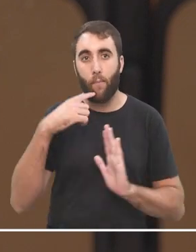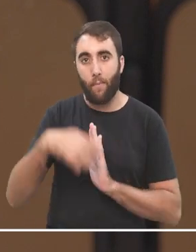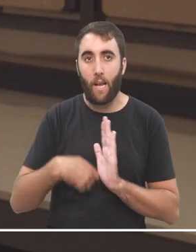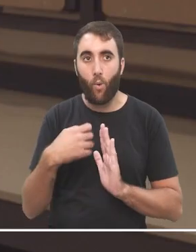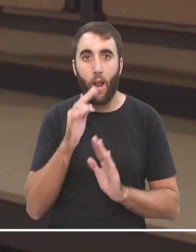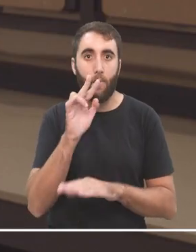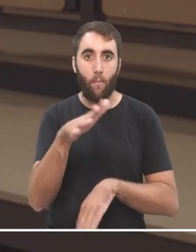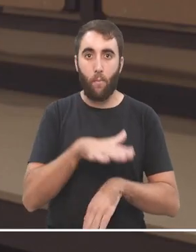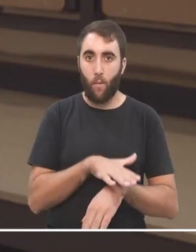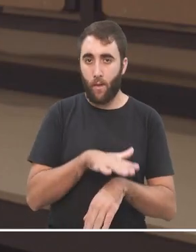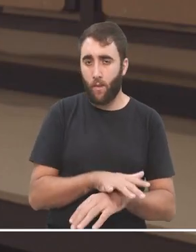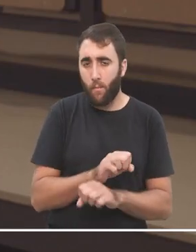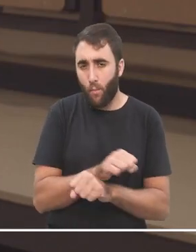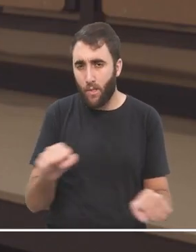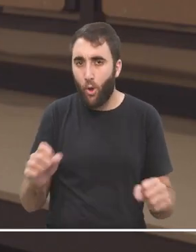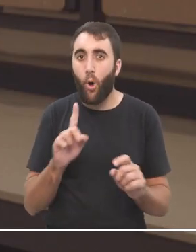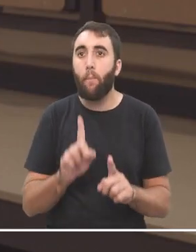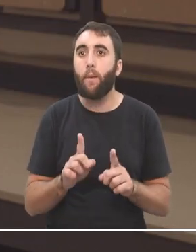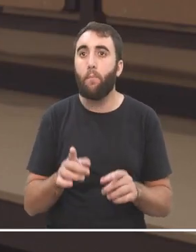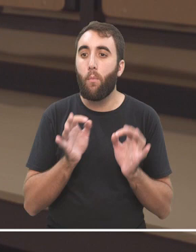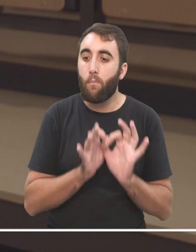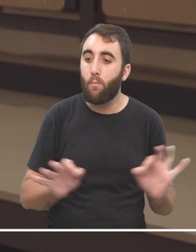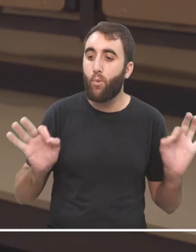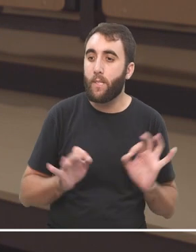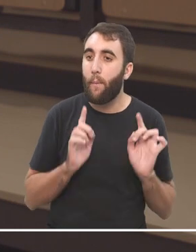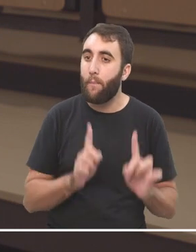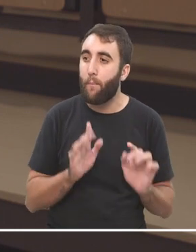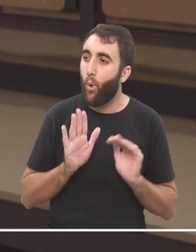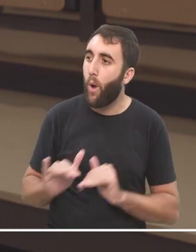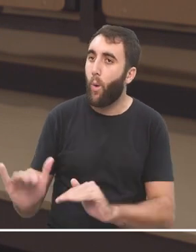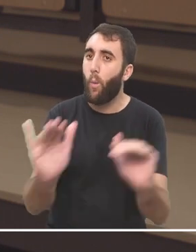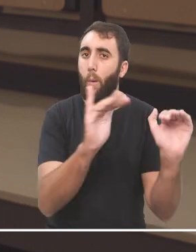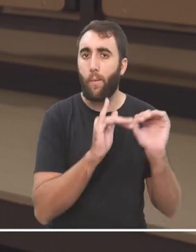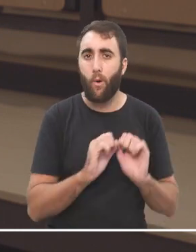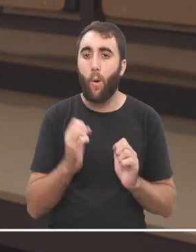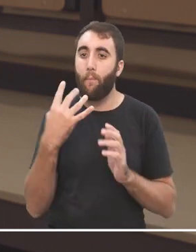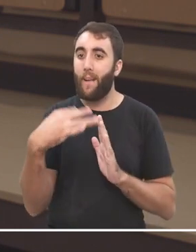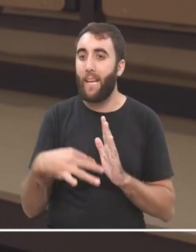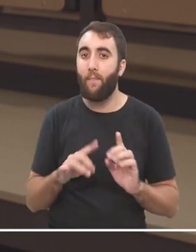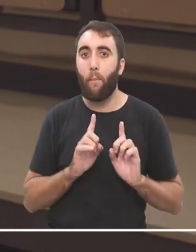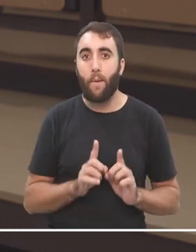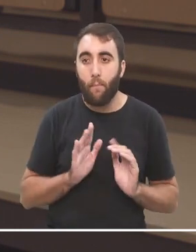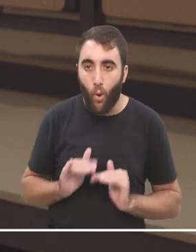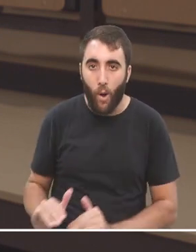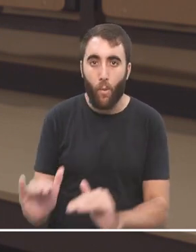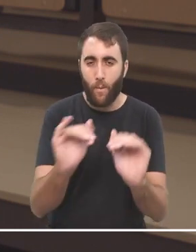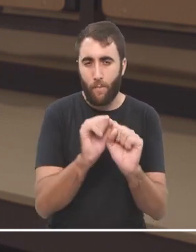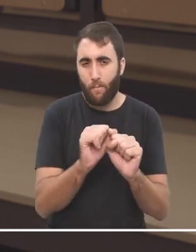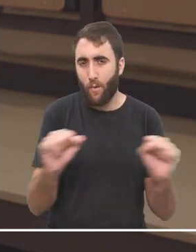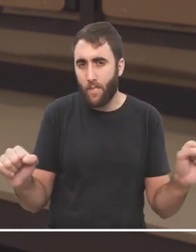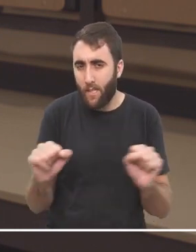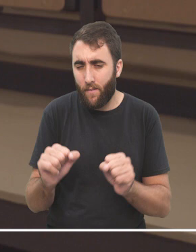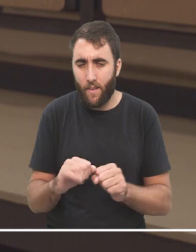vez, y no estamos escuchando los mismos discos y no estamos leyendo los mismos libros y descubriendo a los